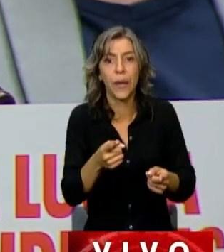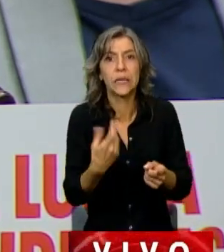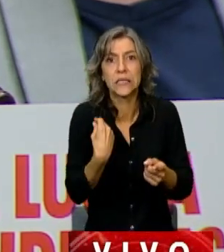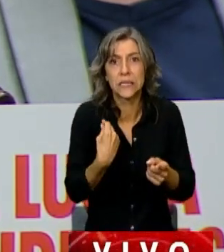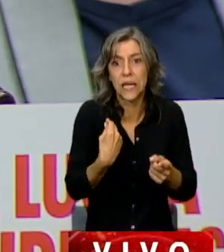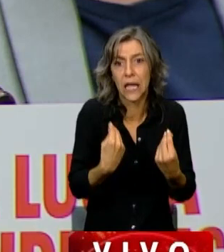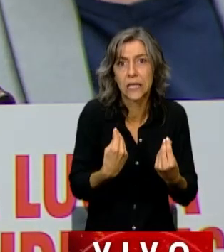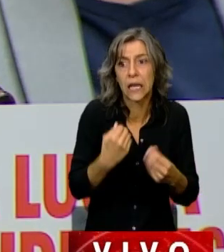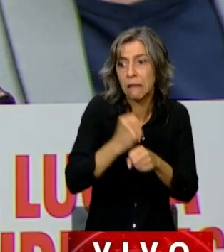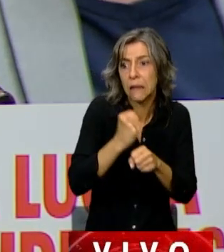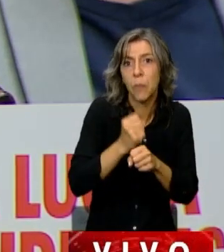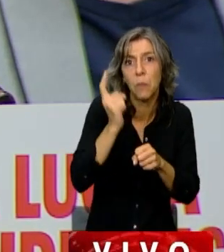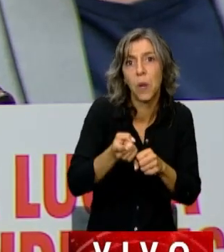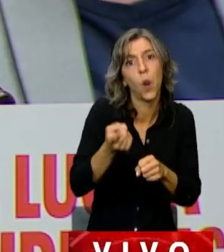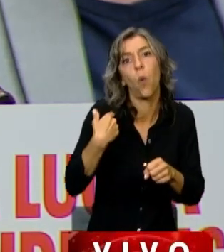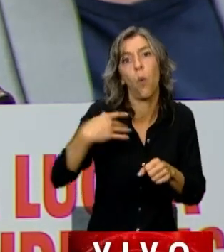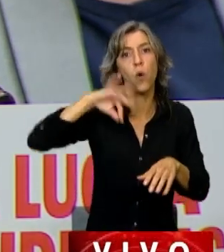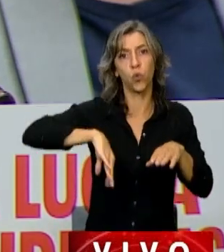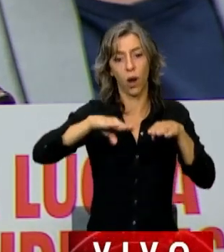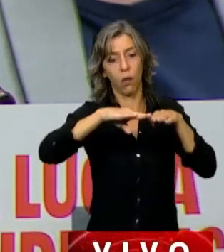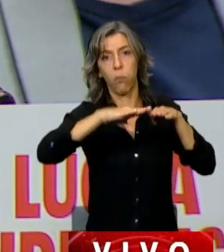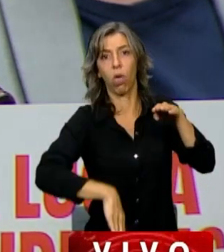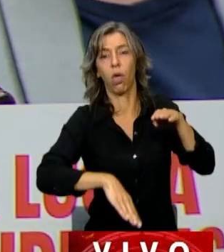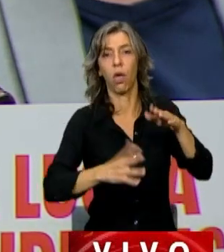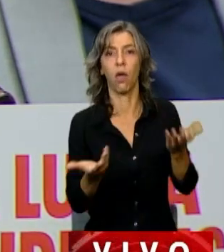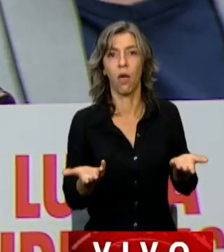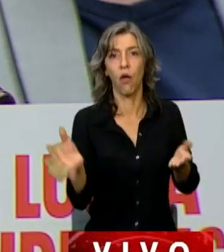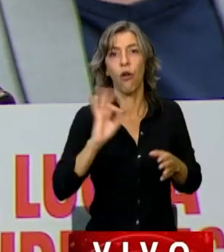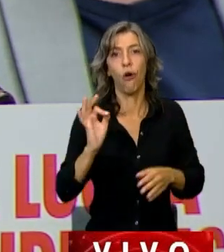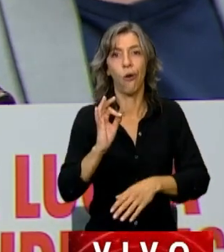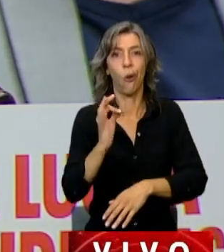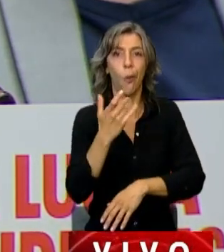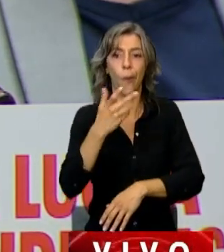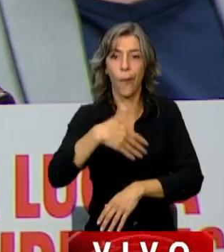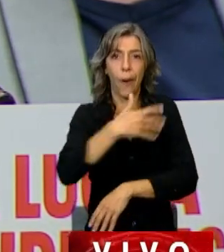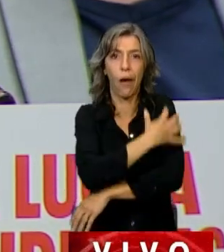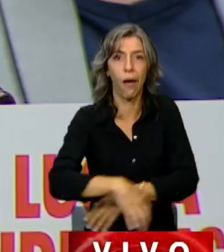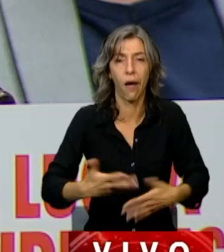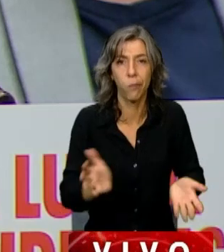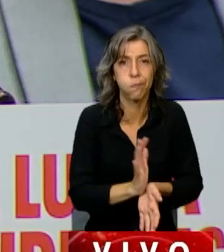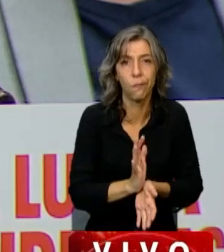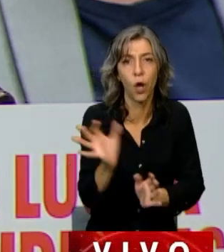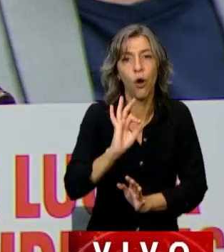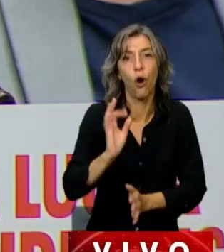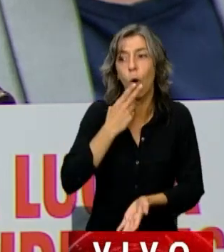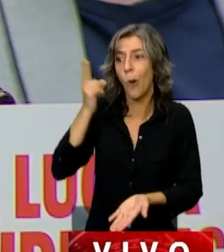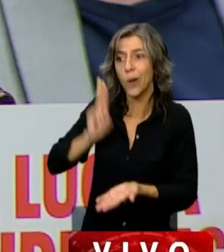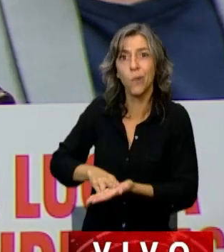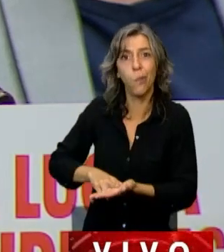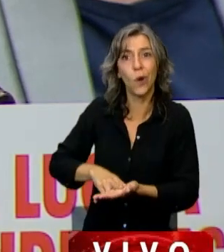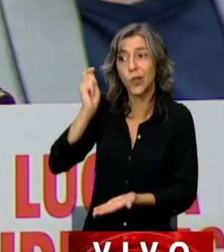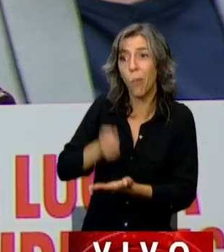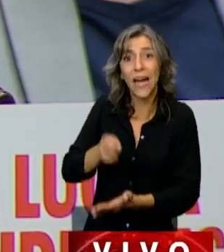línea de pobreza o se paga impuesto a las ganancias en la mayor alicuota, 35%. Es